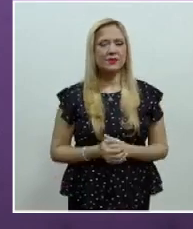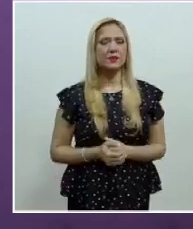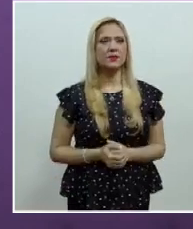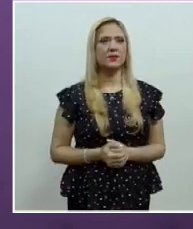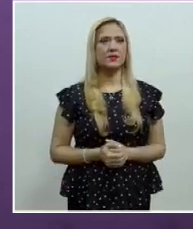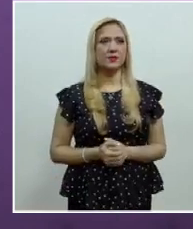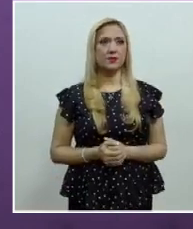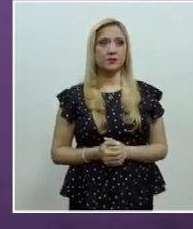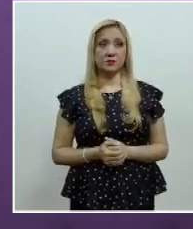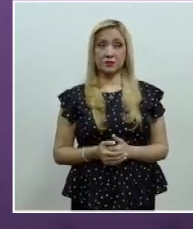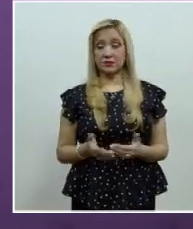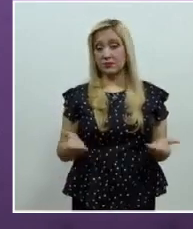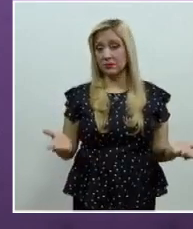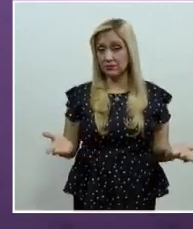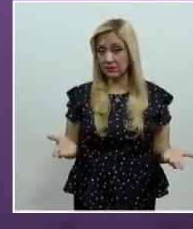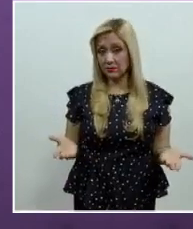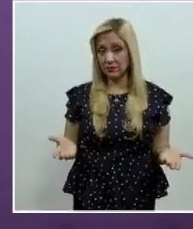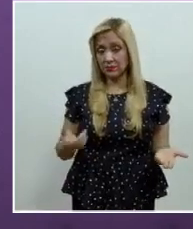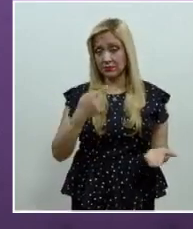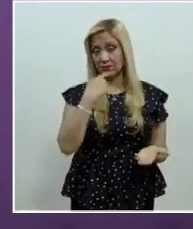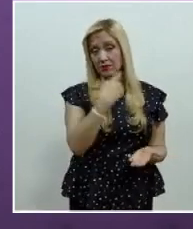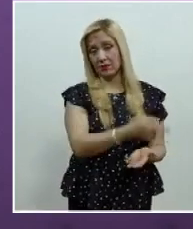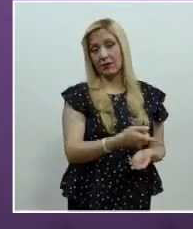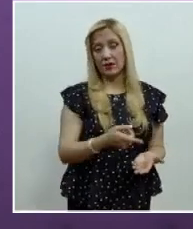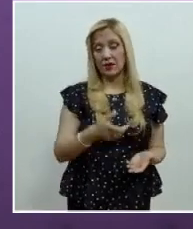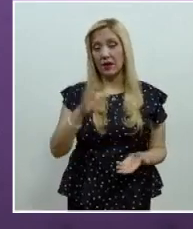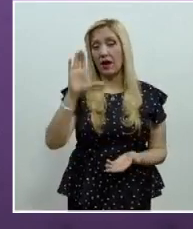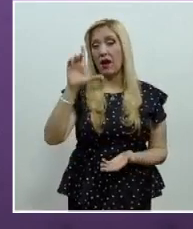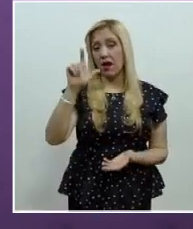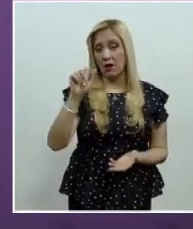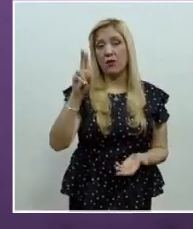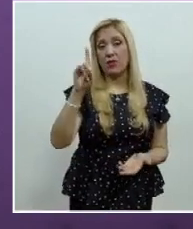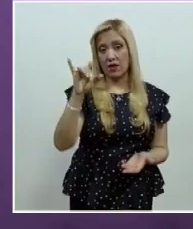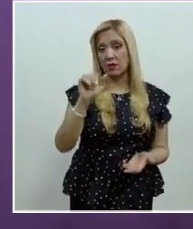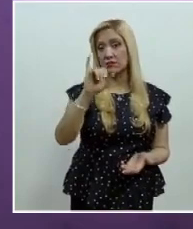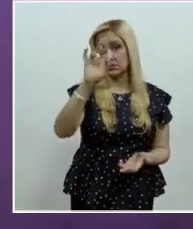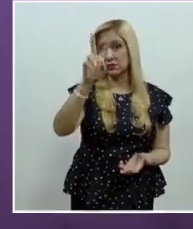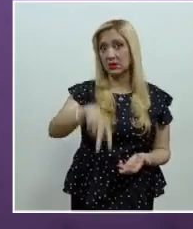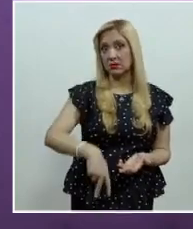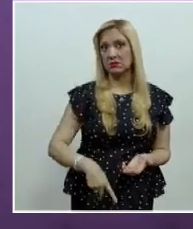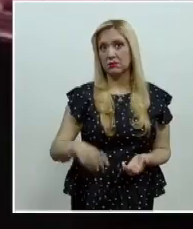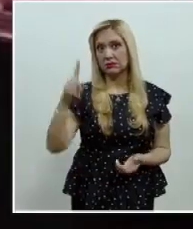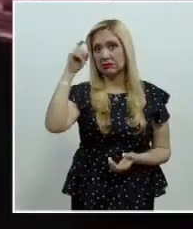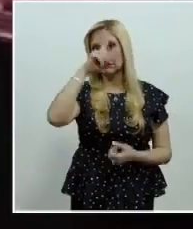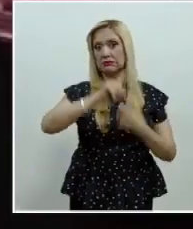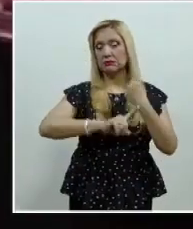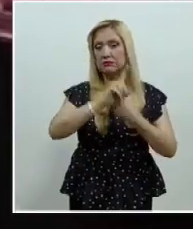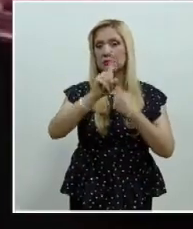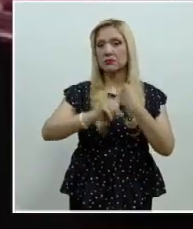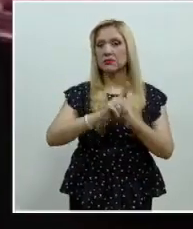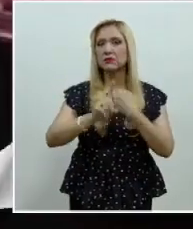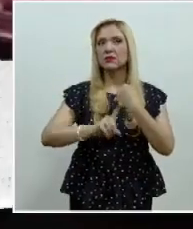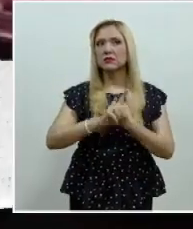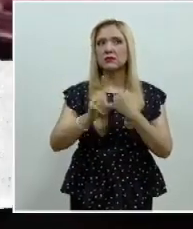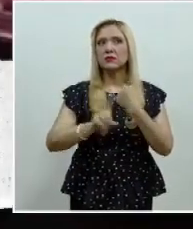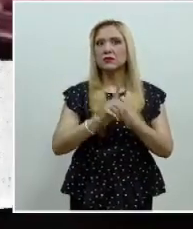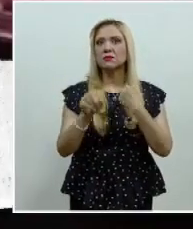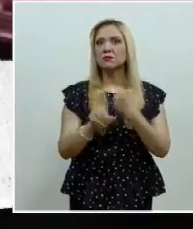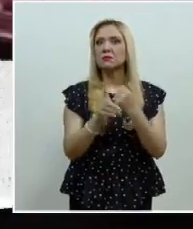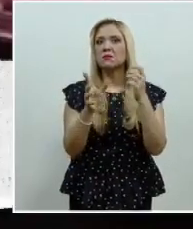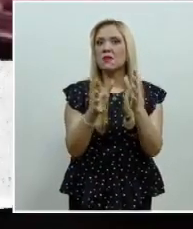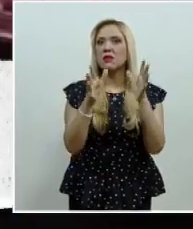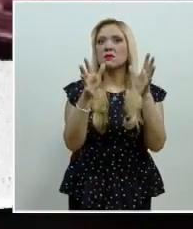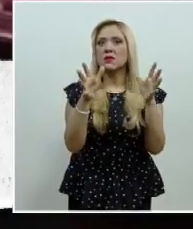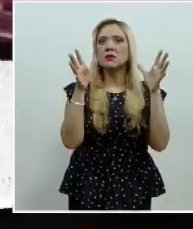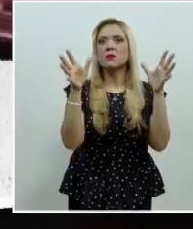Esto que Claudia lo dice muy bien como obstáculos, digo, son los desafíos, efectivamente los